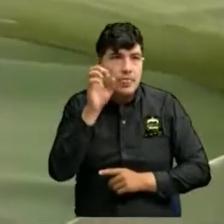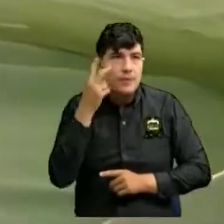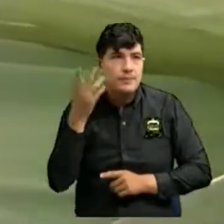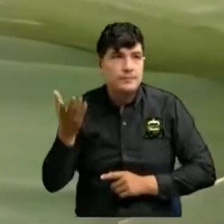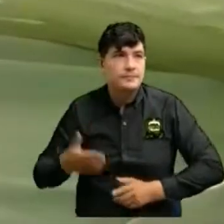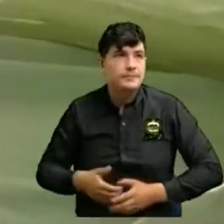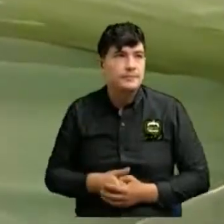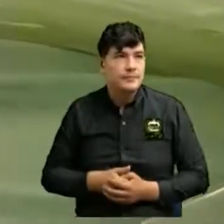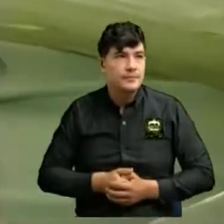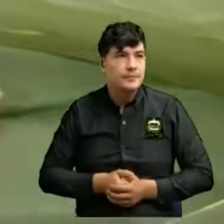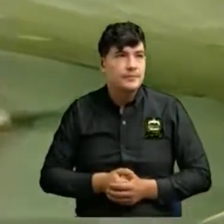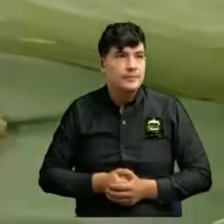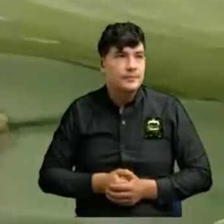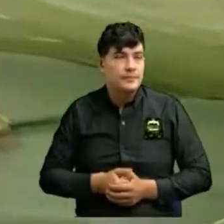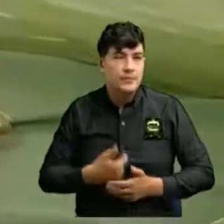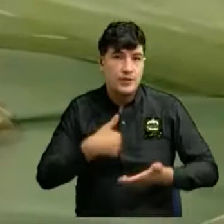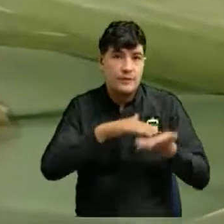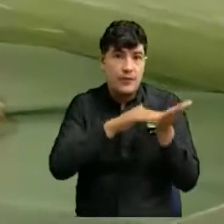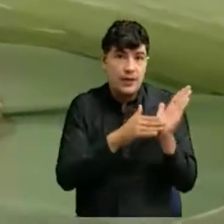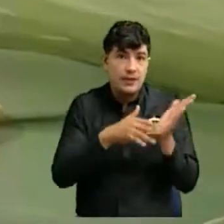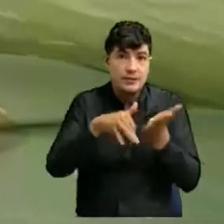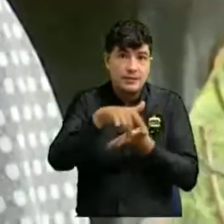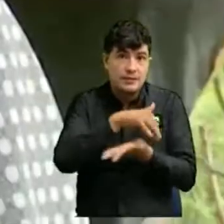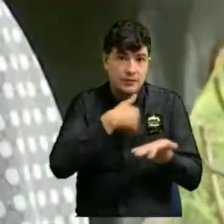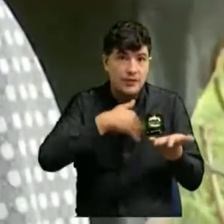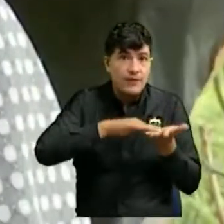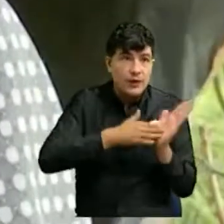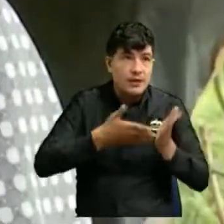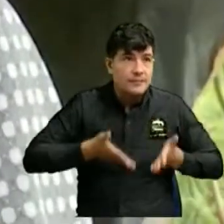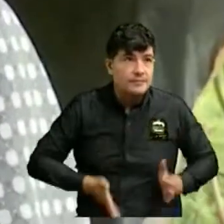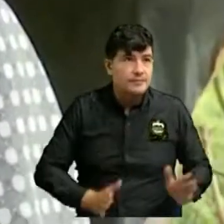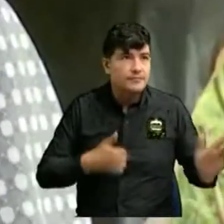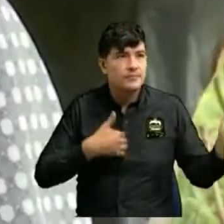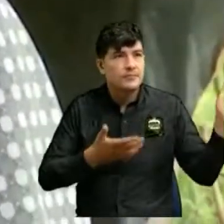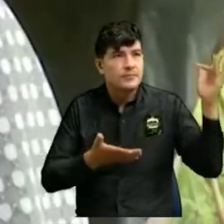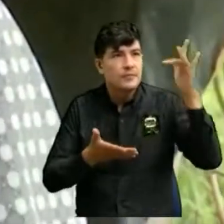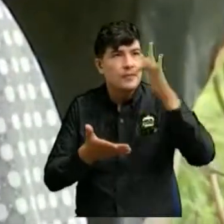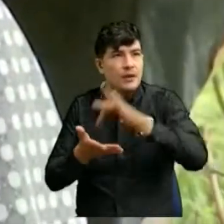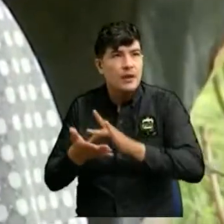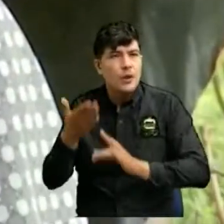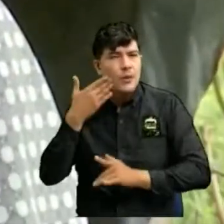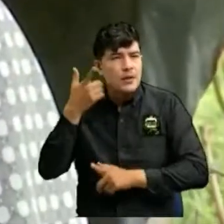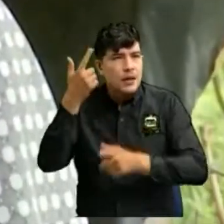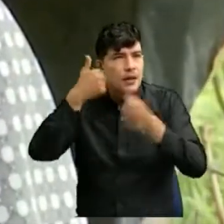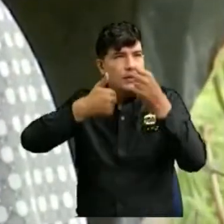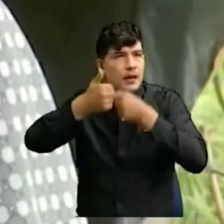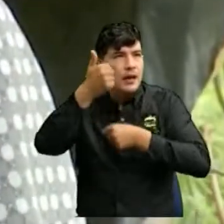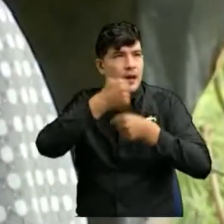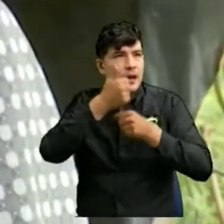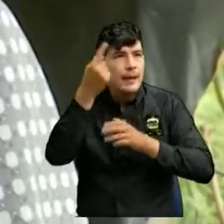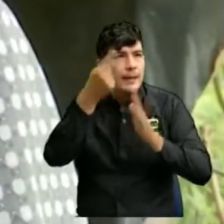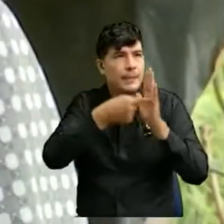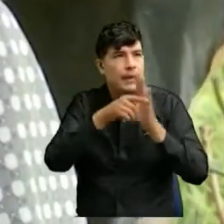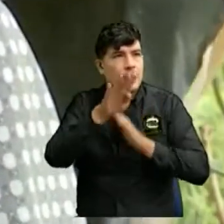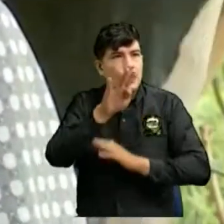Bucaramanga porque yo soy de Florida Blanca, Santander. Yo me vine en el año